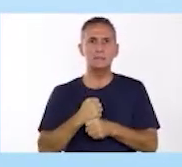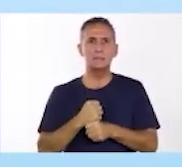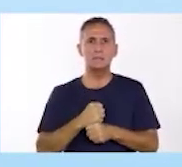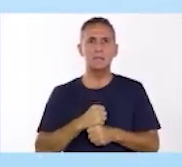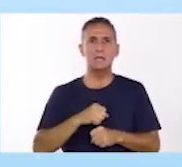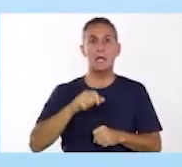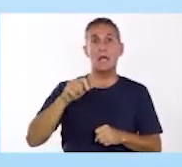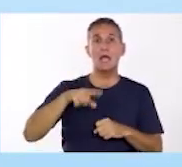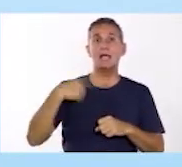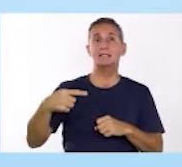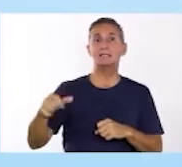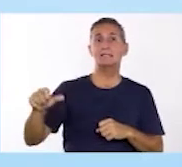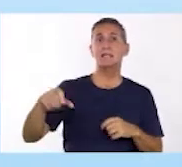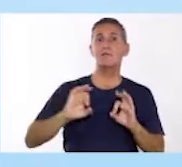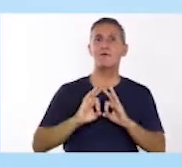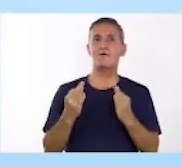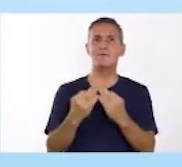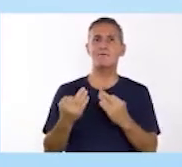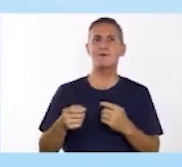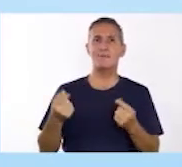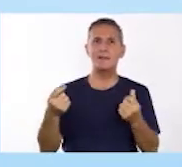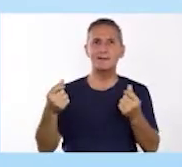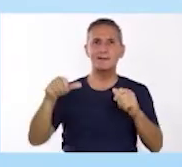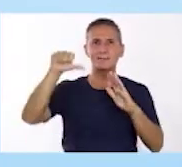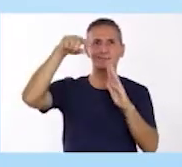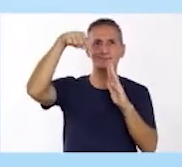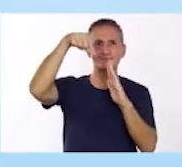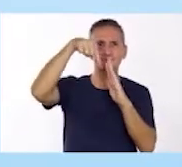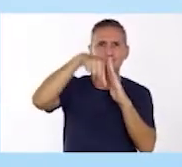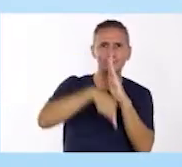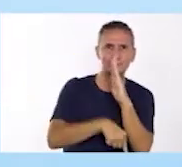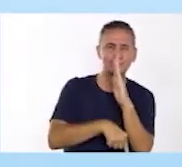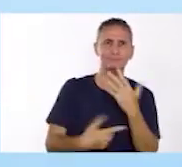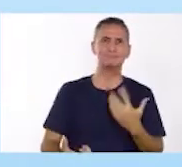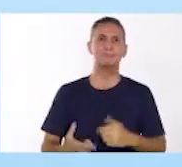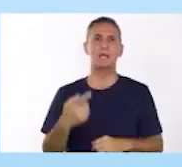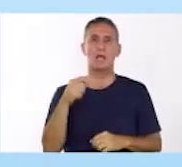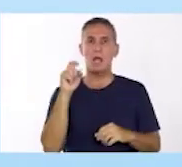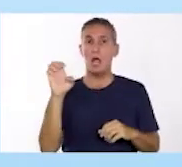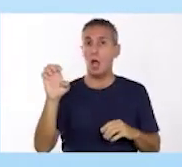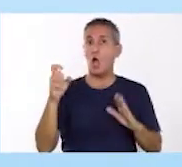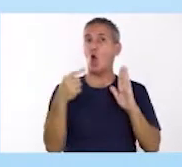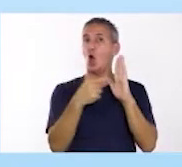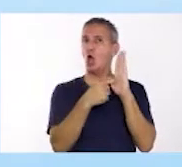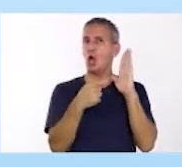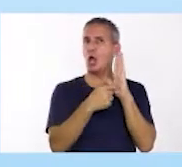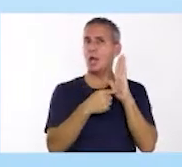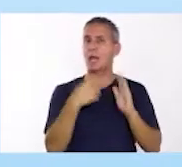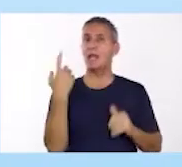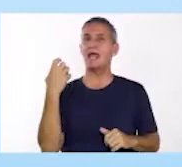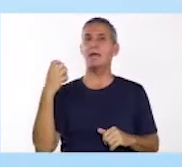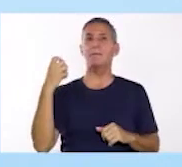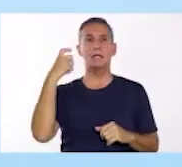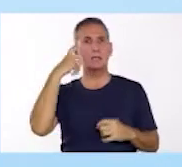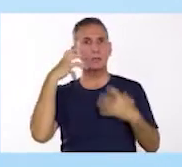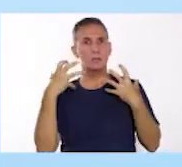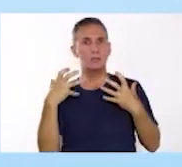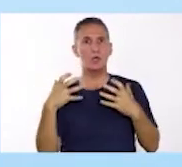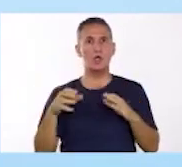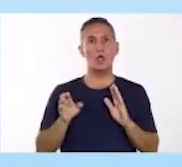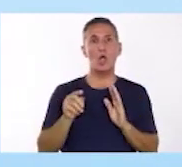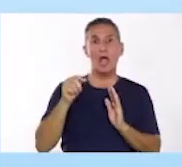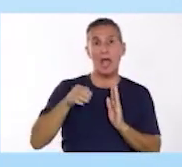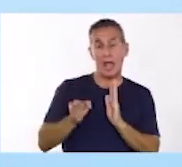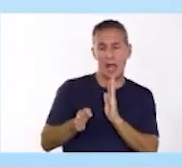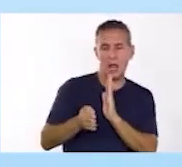ruina financiera de su familia. Otro elemento importante. Decide ocultarse de su